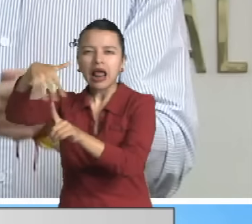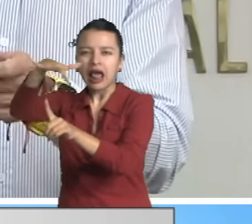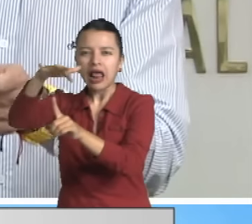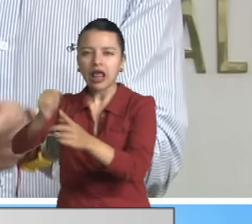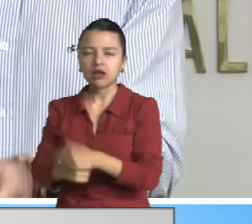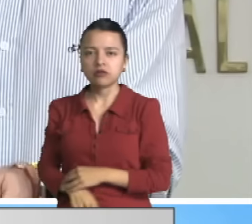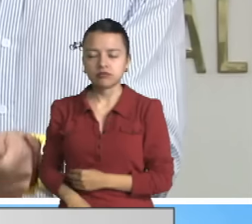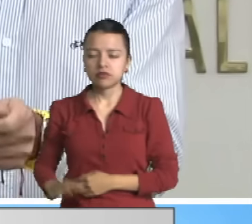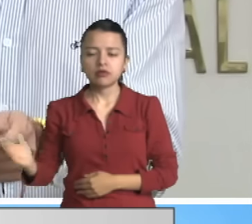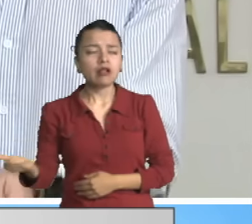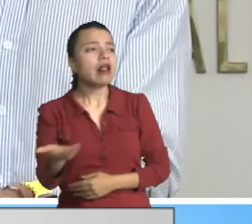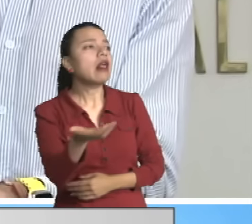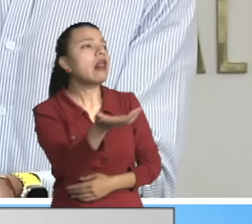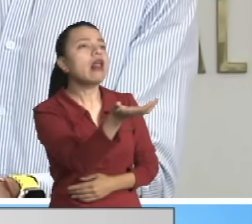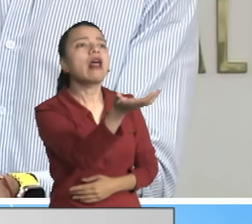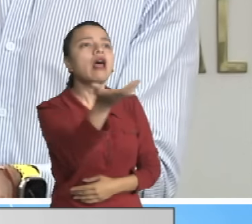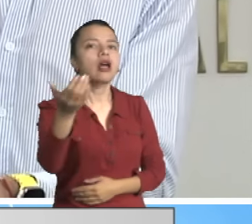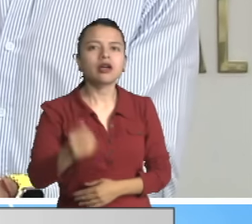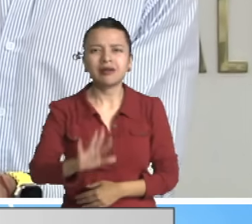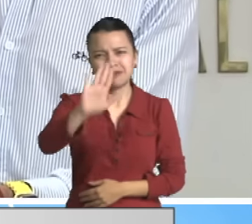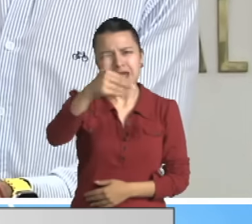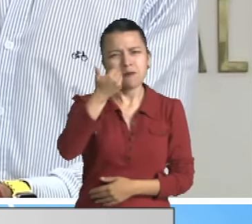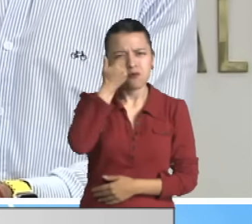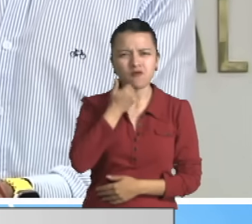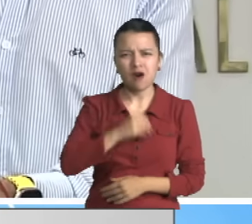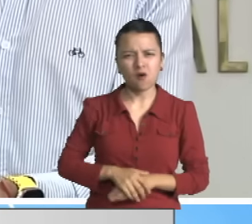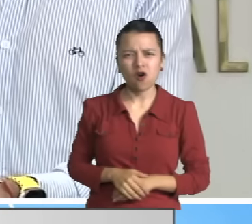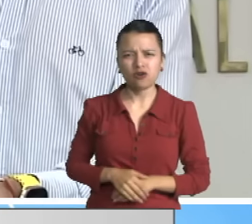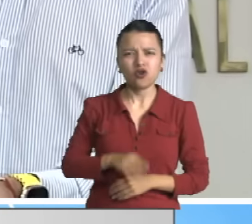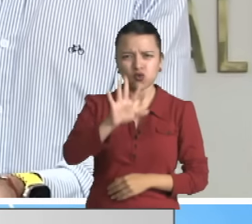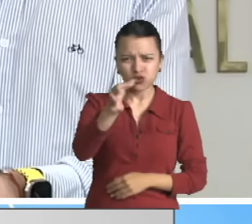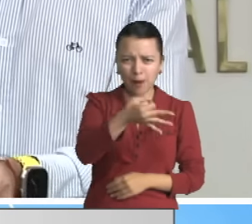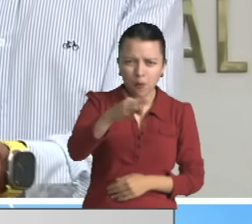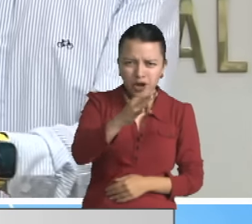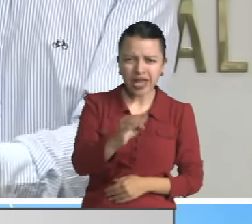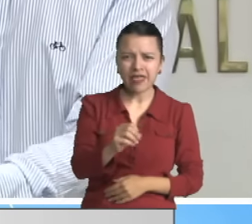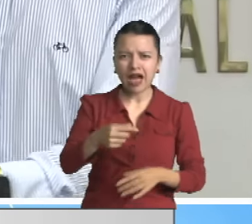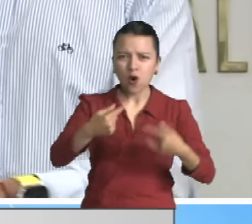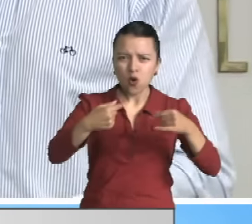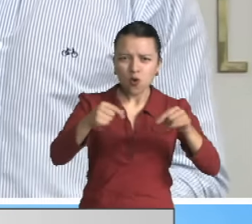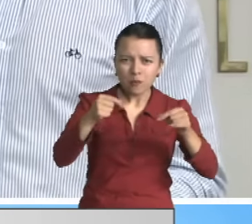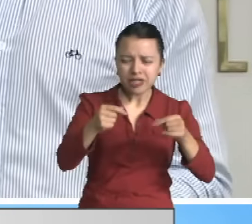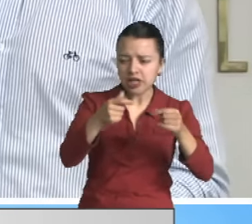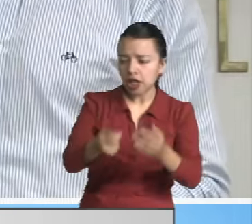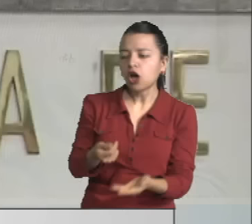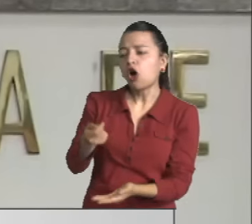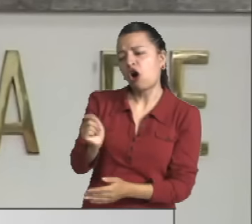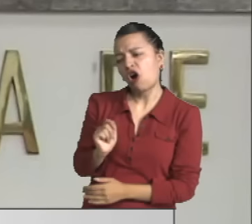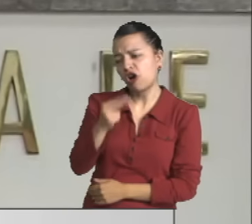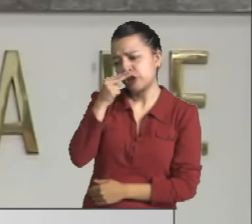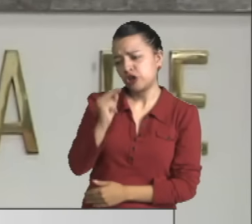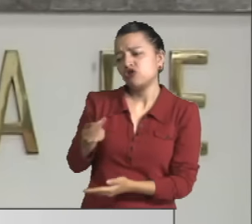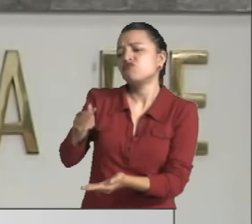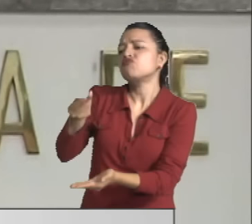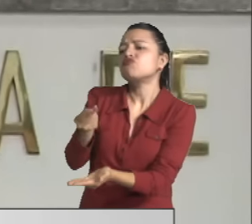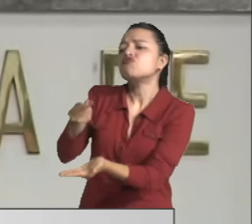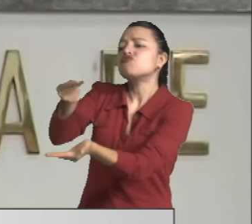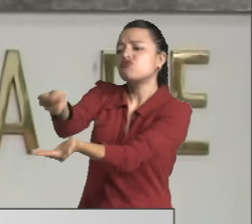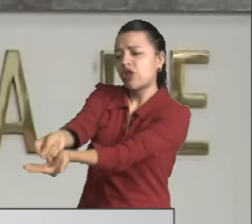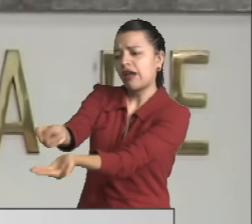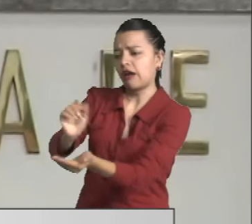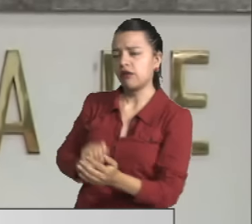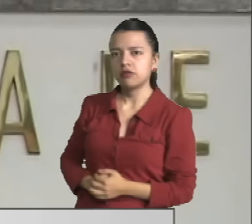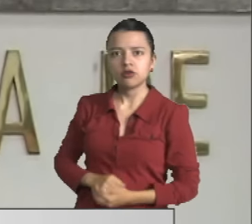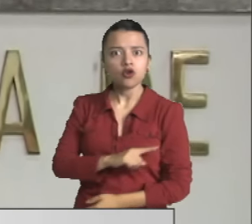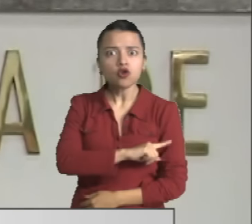moneda, cada que das un billete a un niño que lo están explotando en la calle, es perpetuar esa tragedia, esa esclavitud para este niño. Y